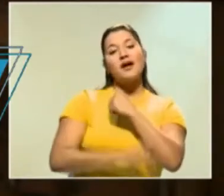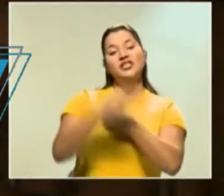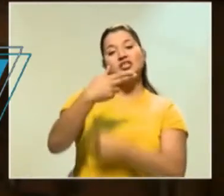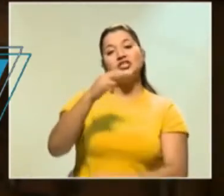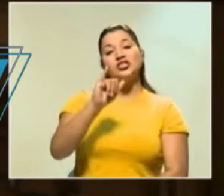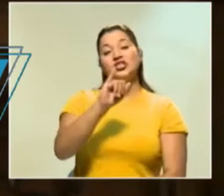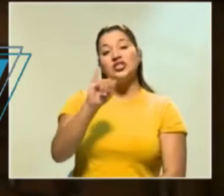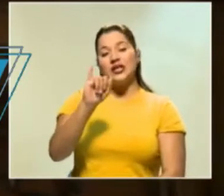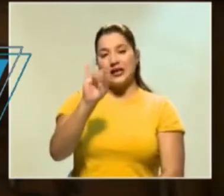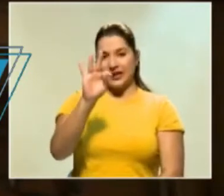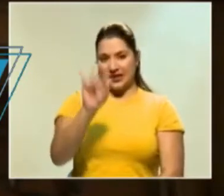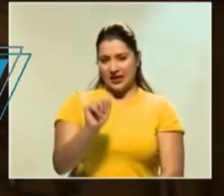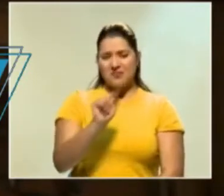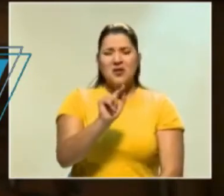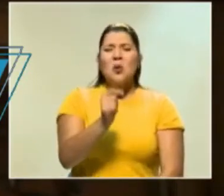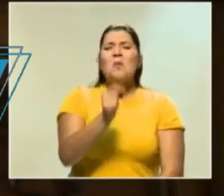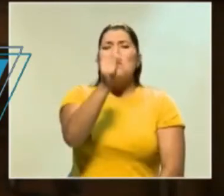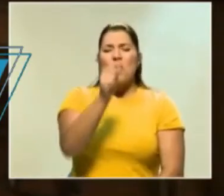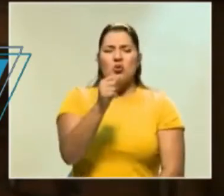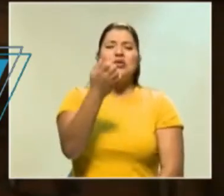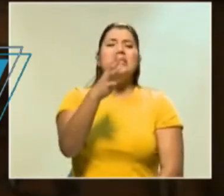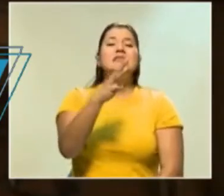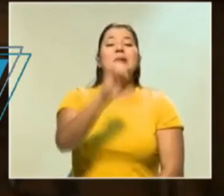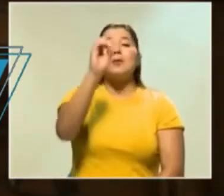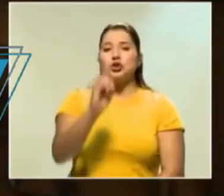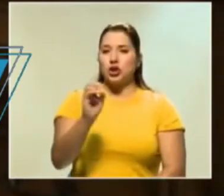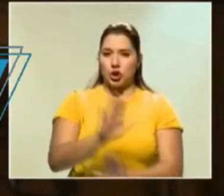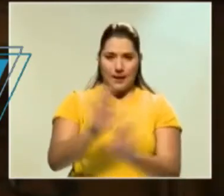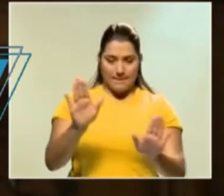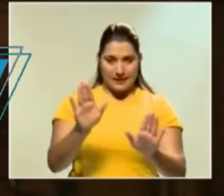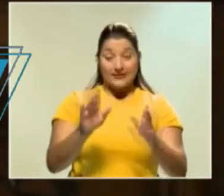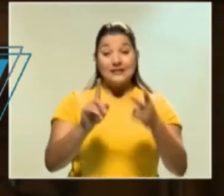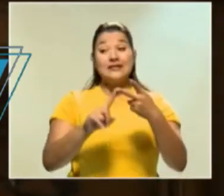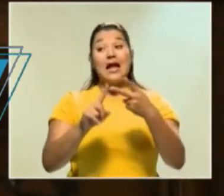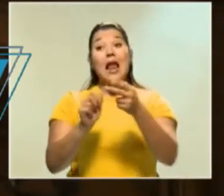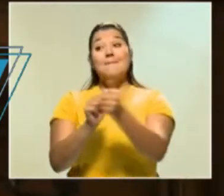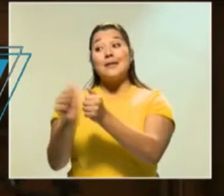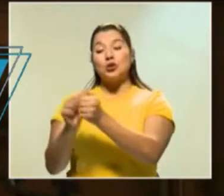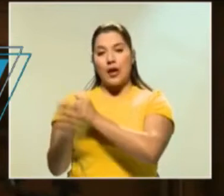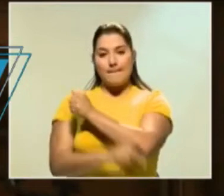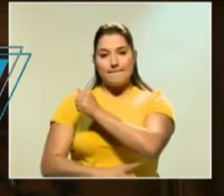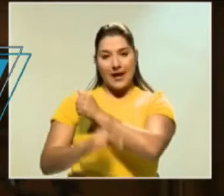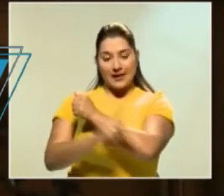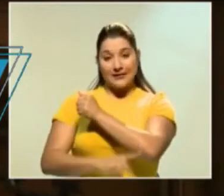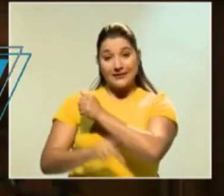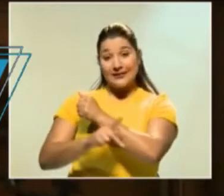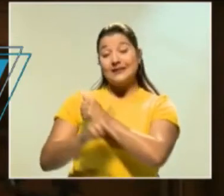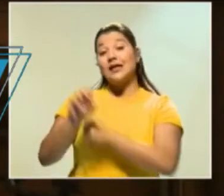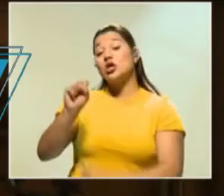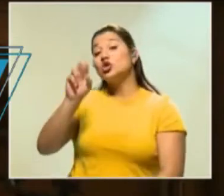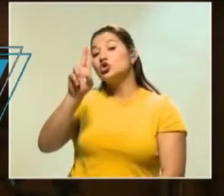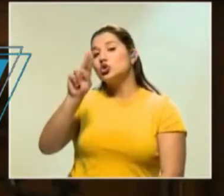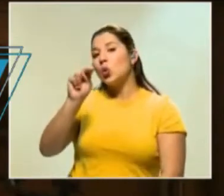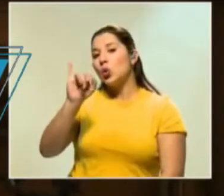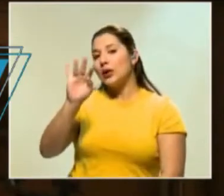el 15% de la totalidad de los musulmanes, y la mayoría de los países musulmanes son sunitas, son